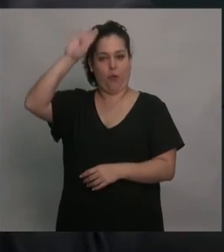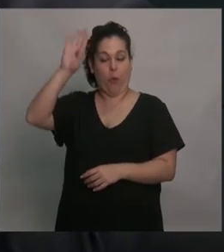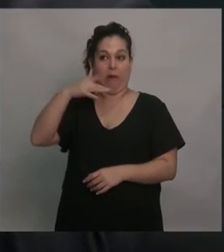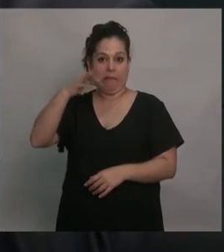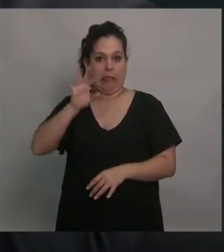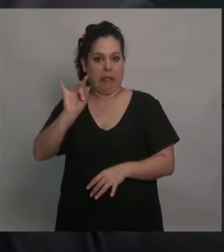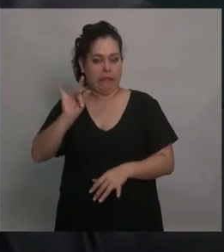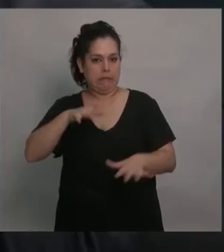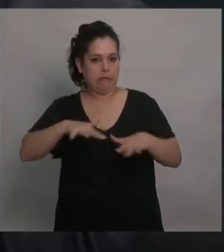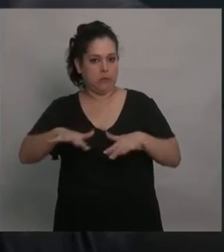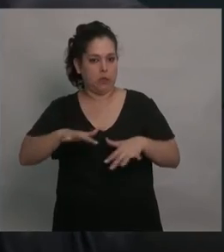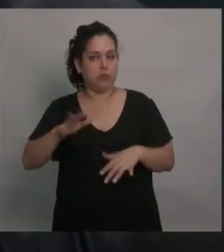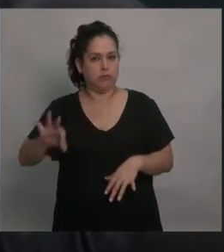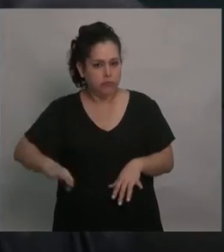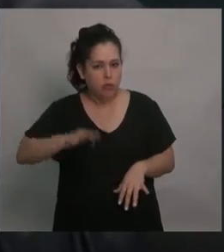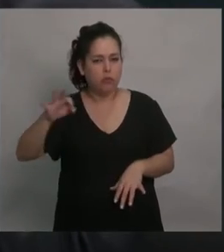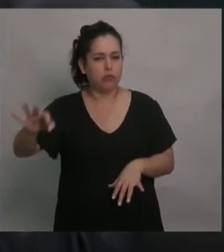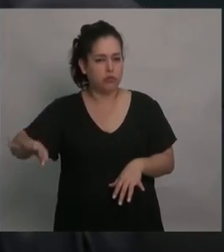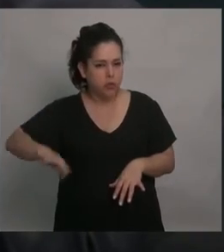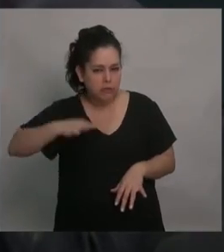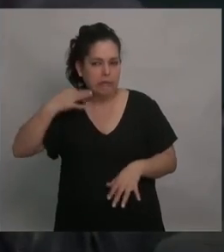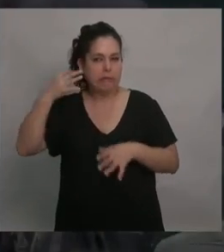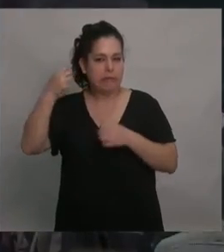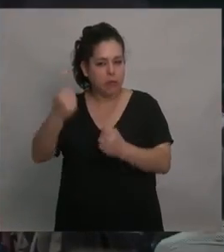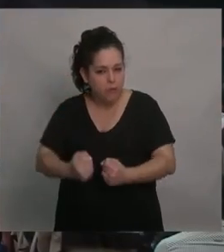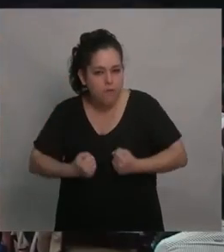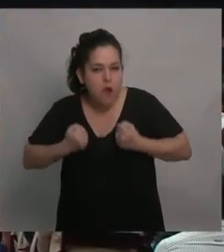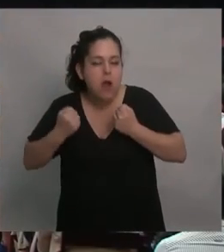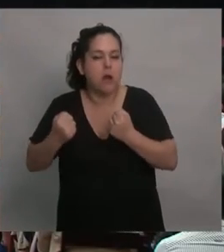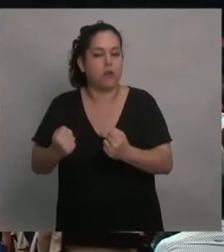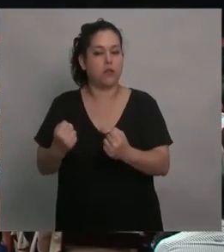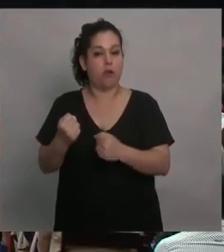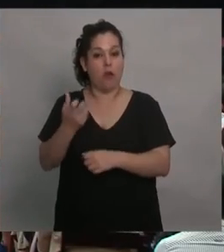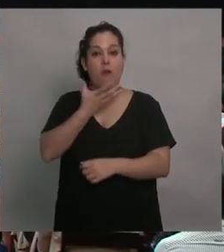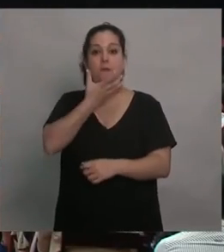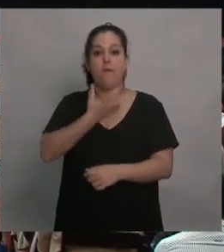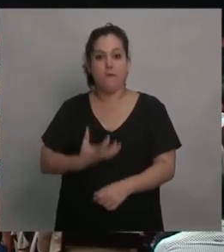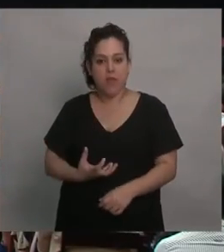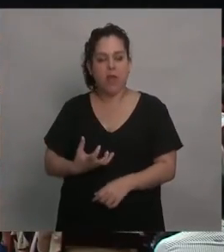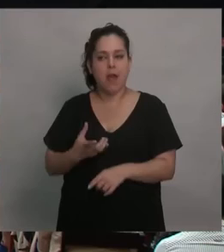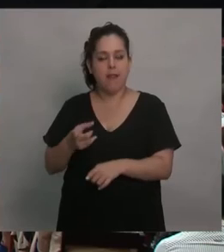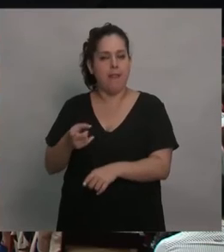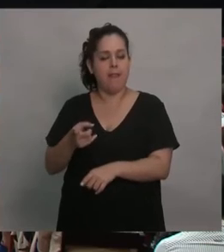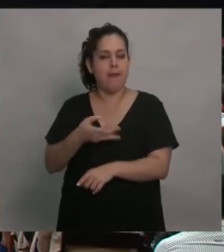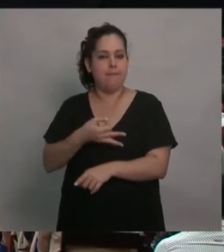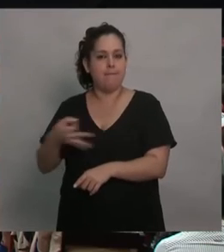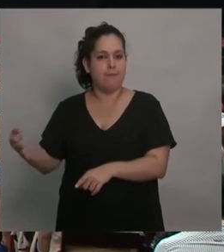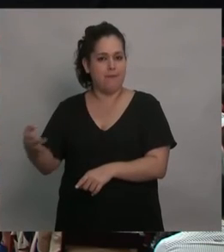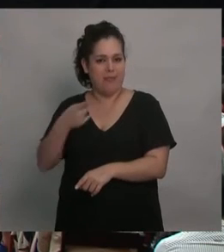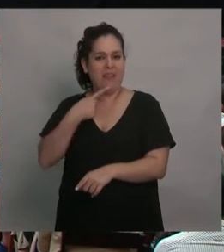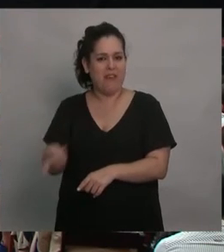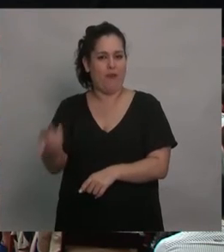Era una batalla de muchos años, de mucho esfuerzo. Y Fidel vio el camino. Yo